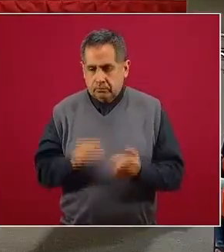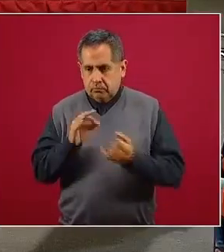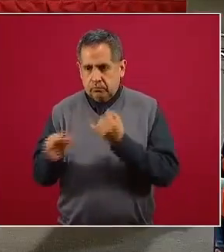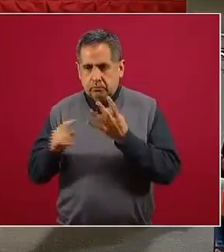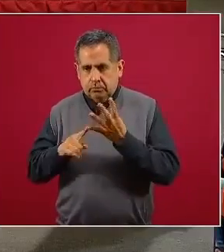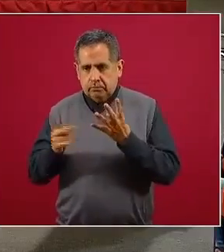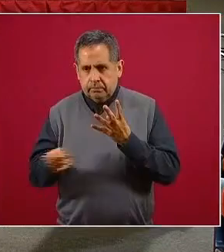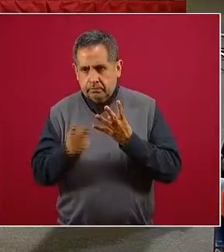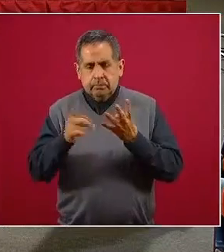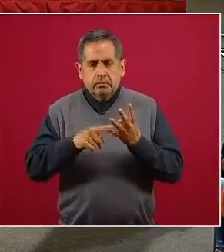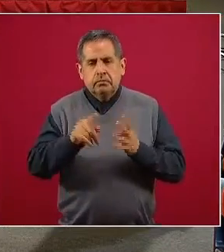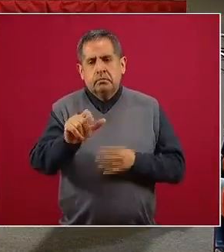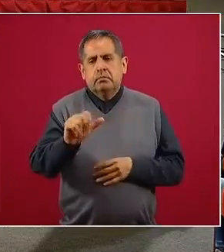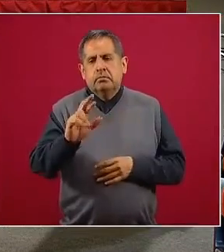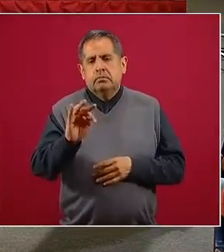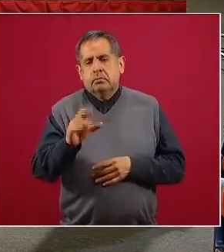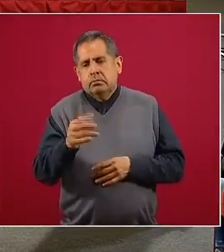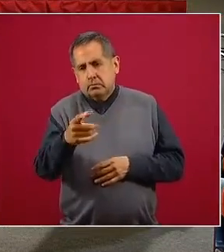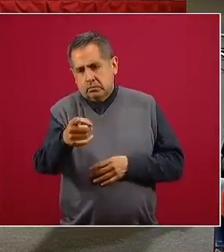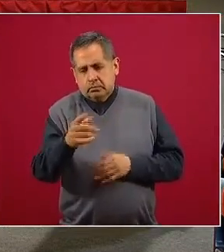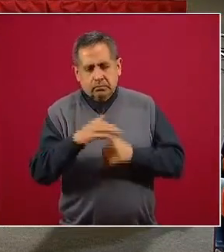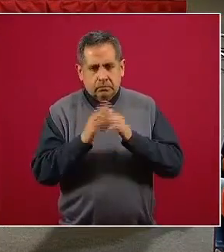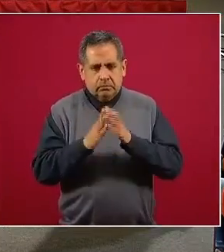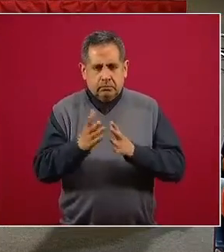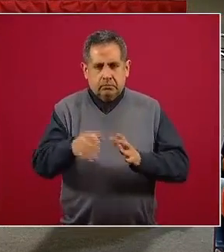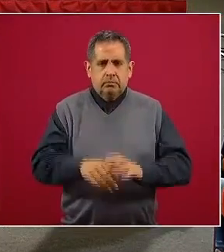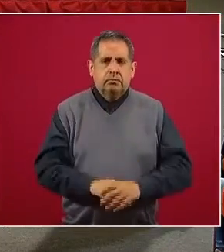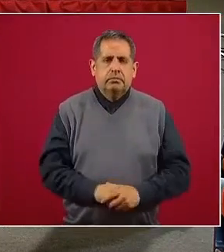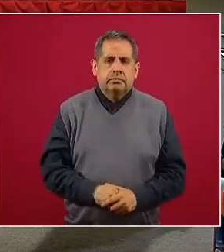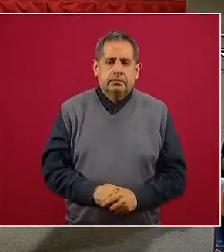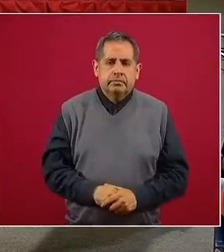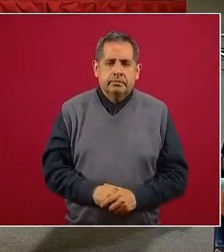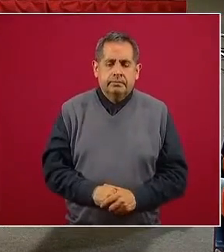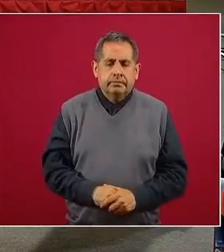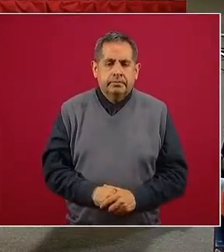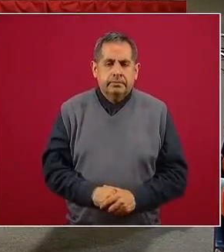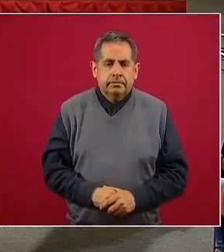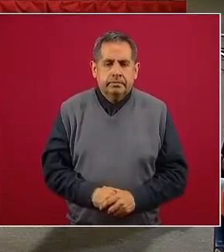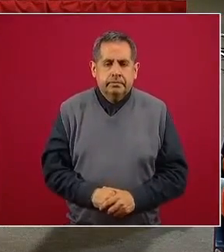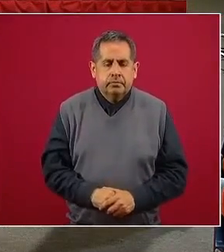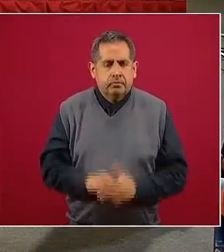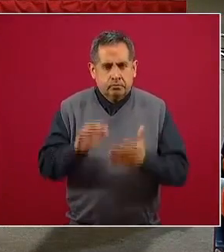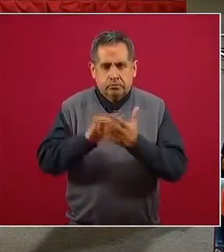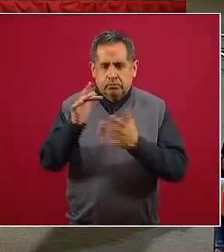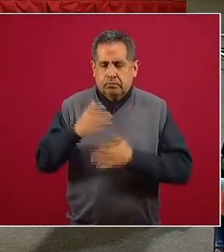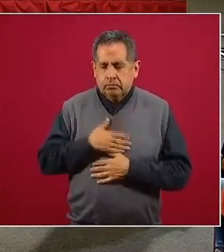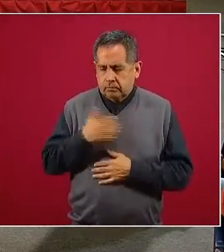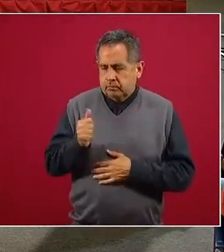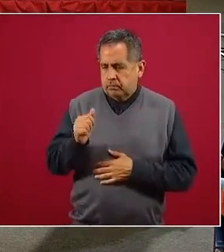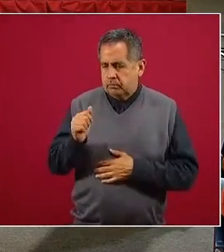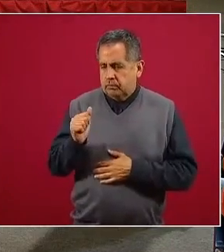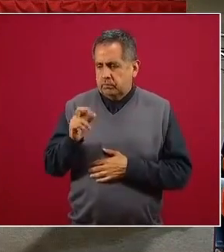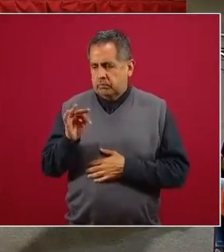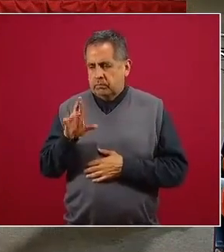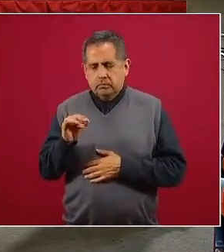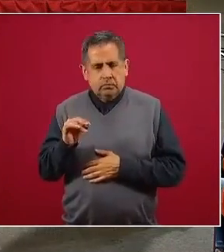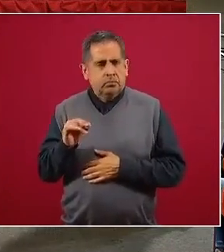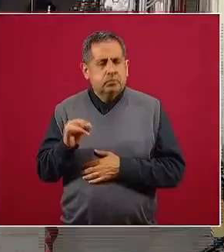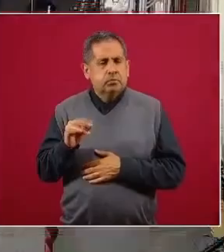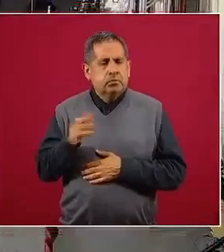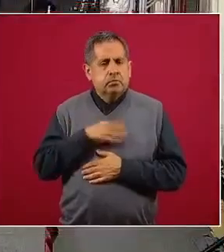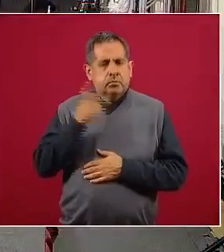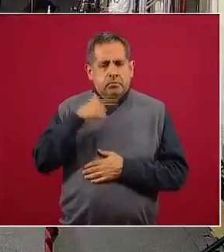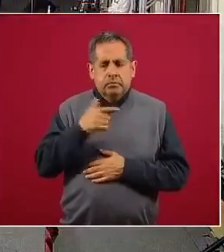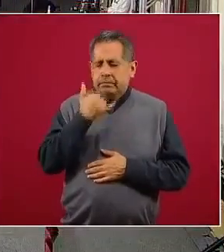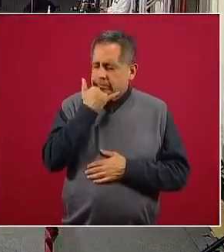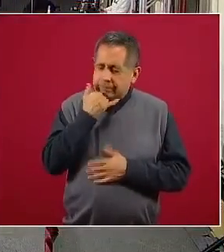última pregunta. Arturo, por favor, pie de página. Gracias, Arturo Contreras, de pie de página. Buenas noches.